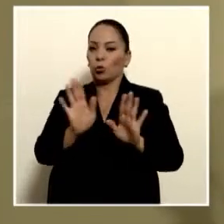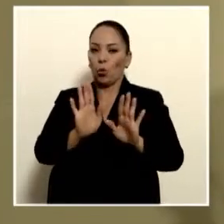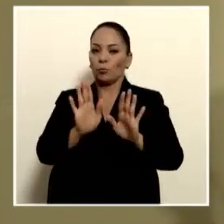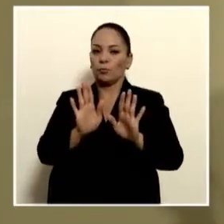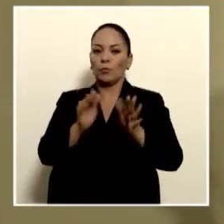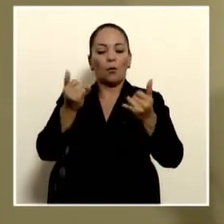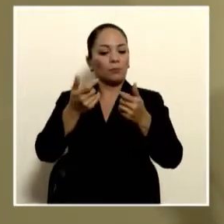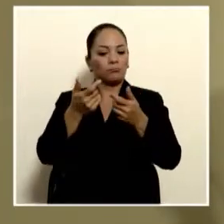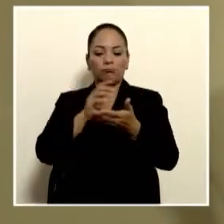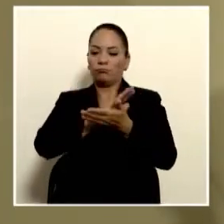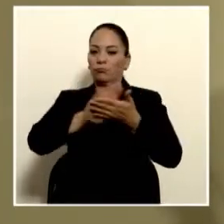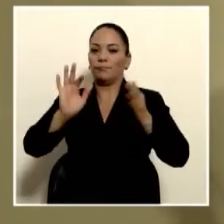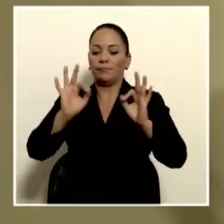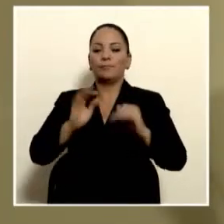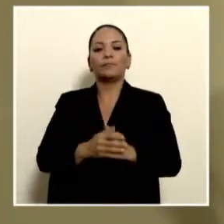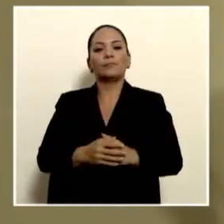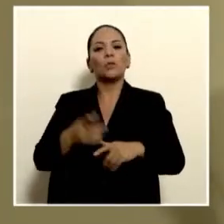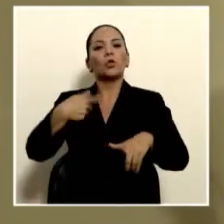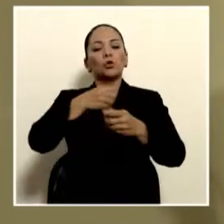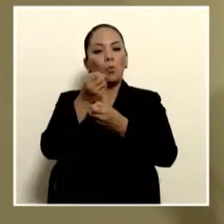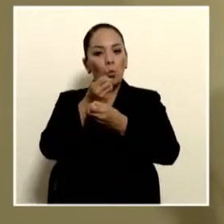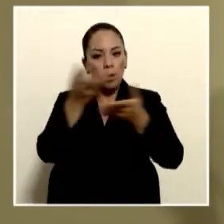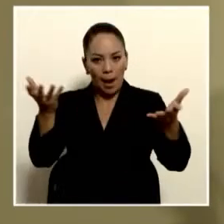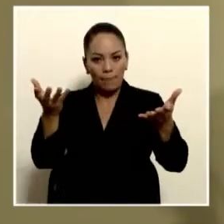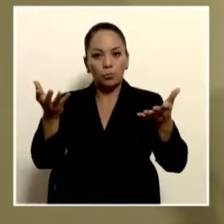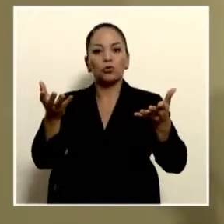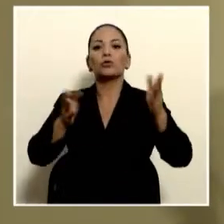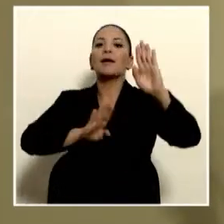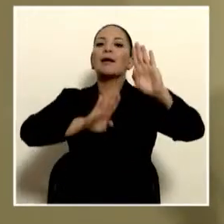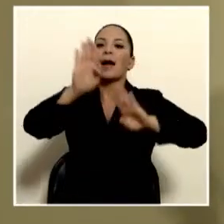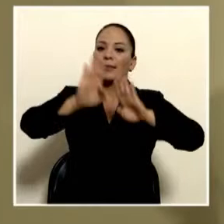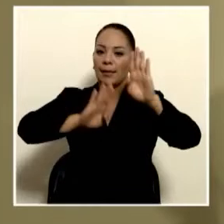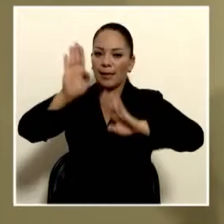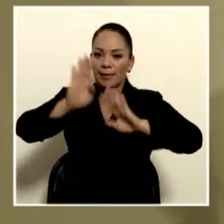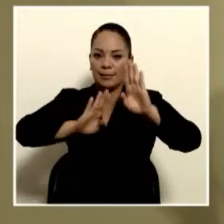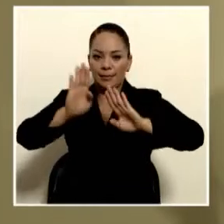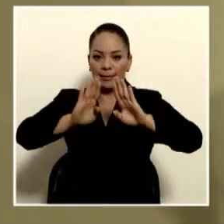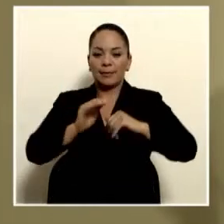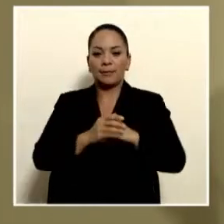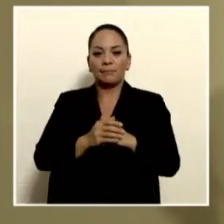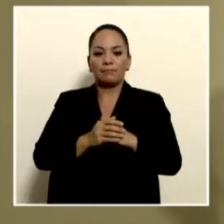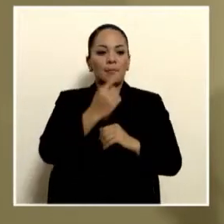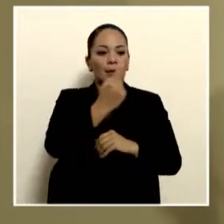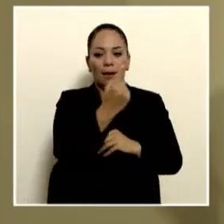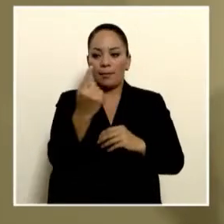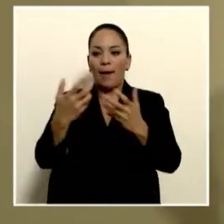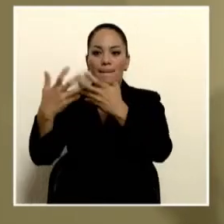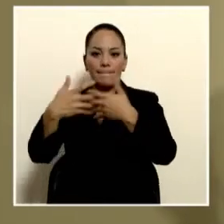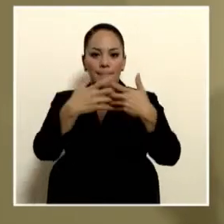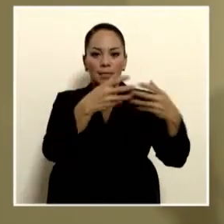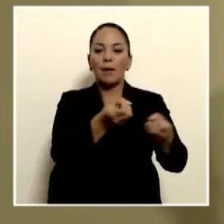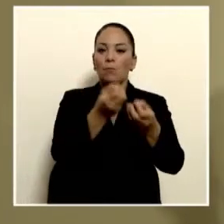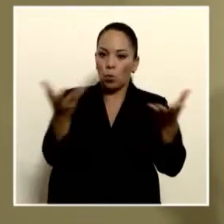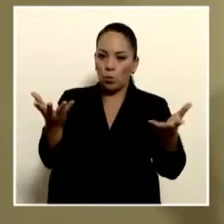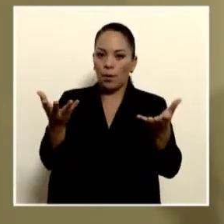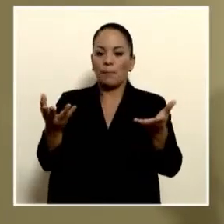anteriores. Publicamos carteles para cada empresa pública,